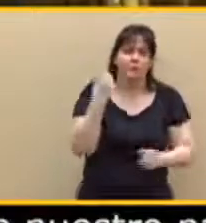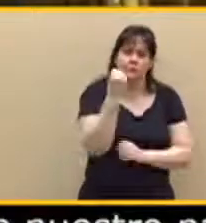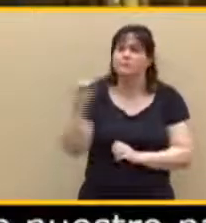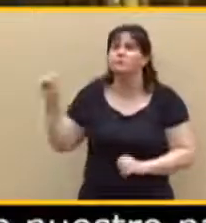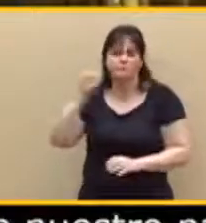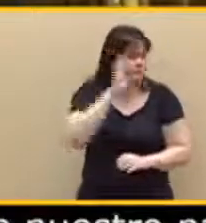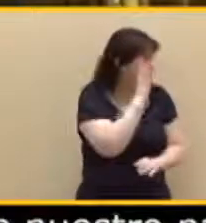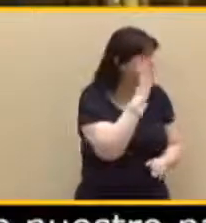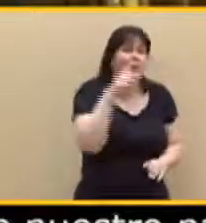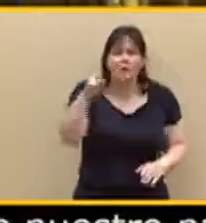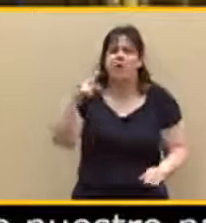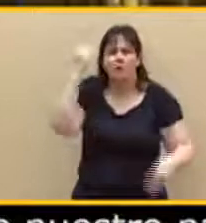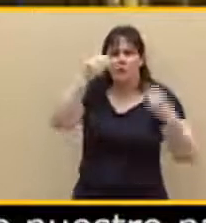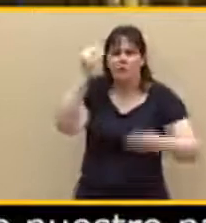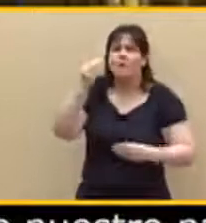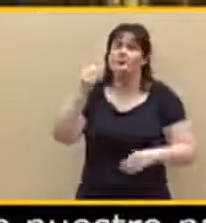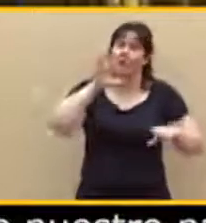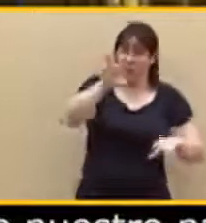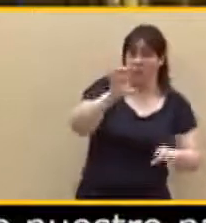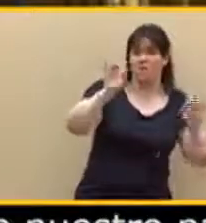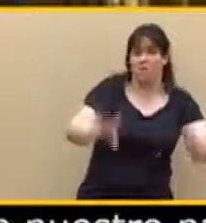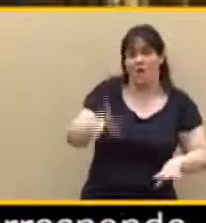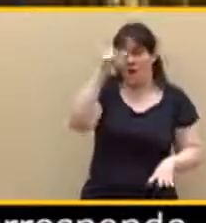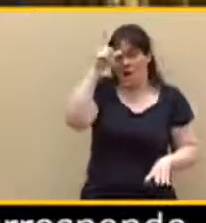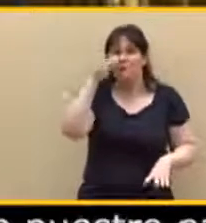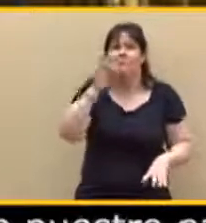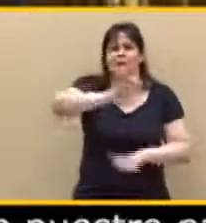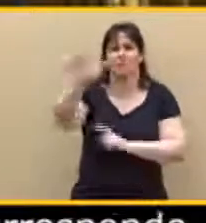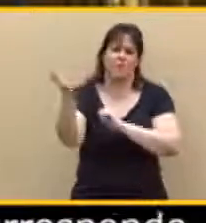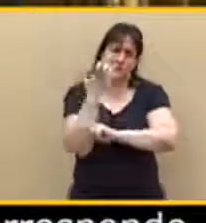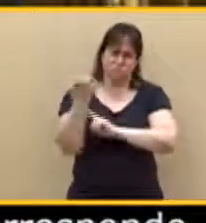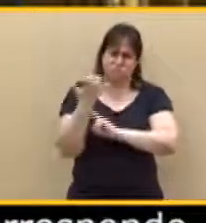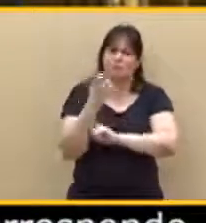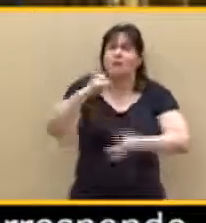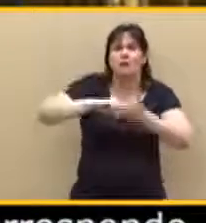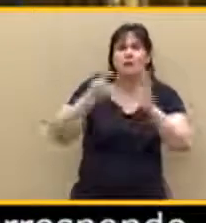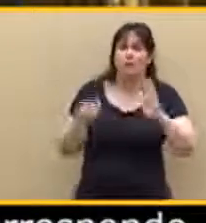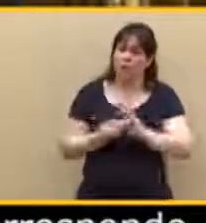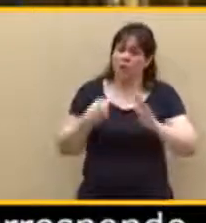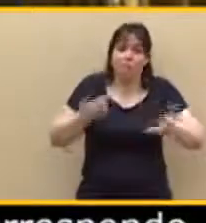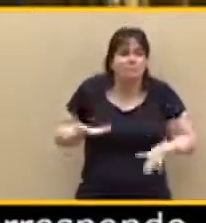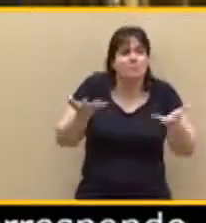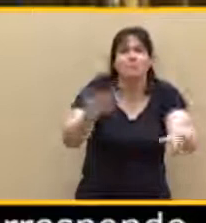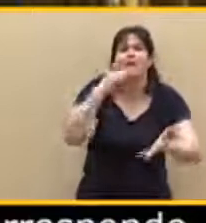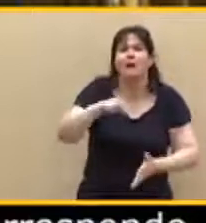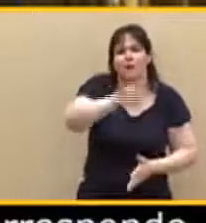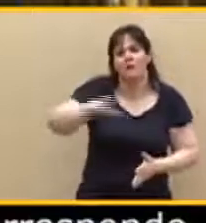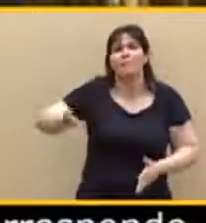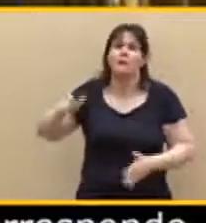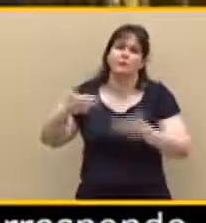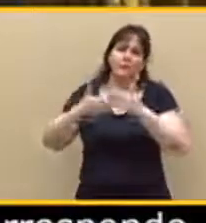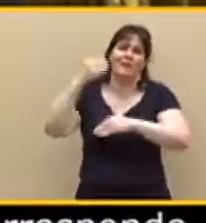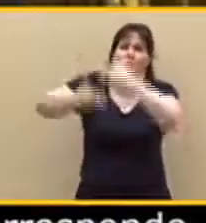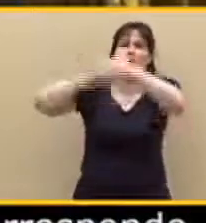una colonia de Alemania y en el hazmerreír de Europa. Su proyecto servil a las élites económicas y tan duro con la gente